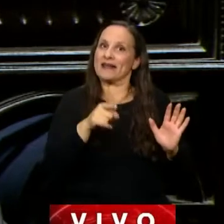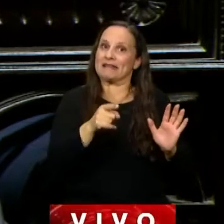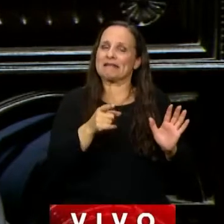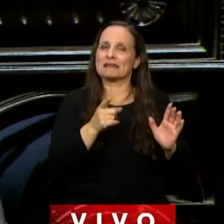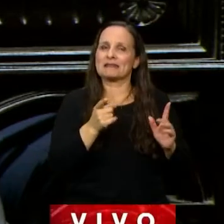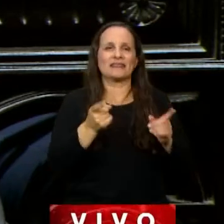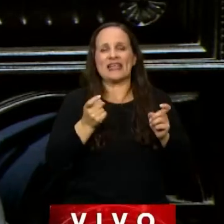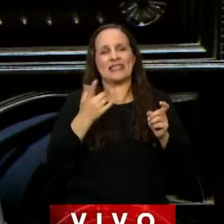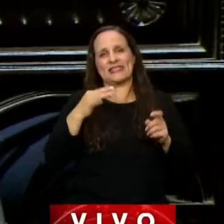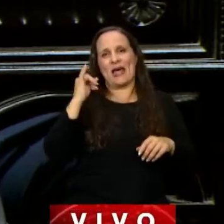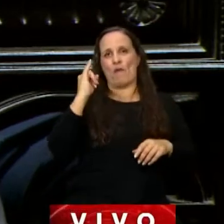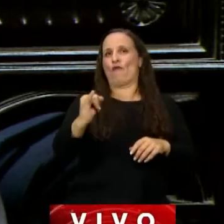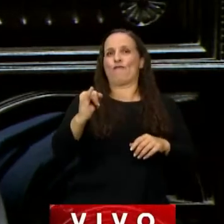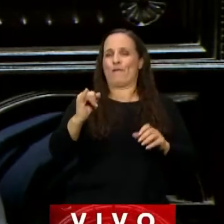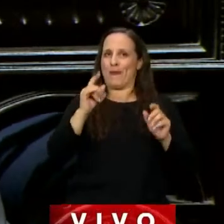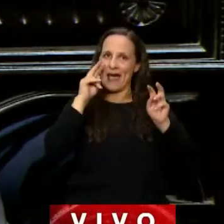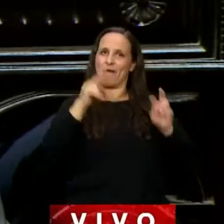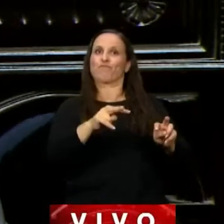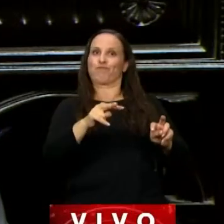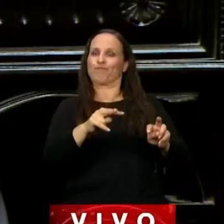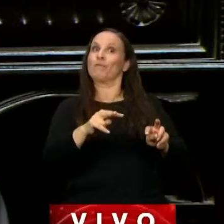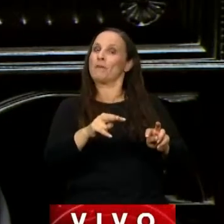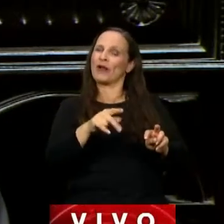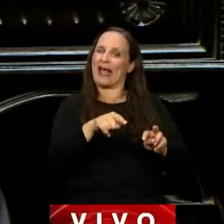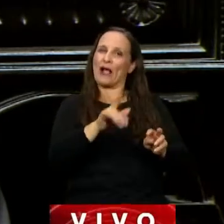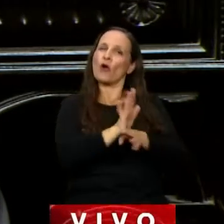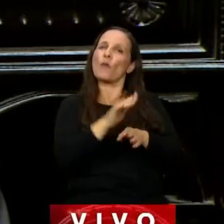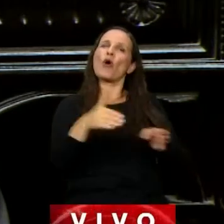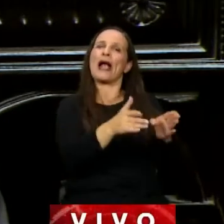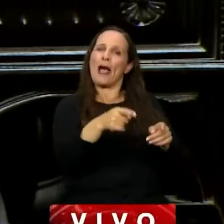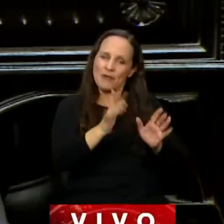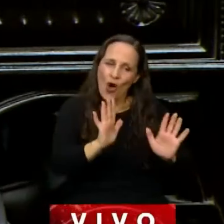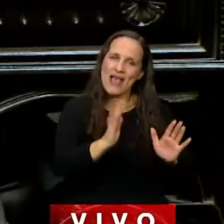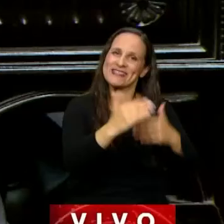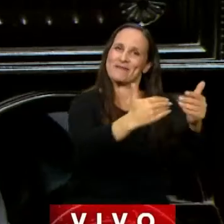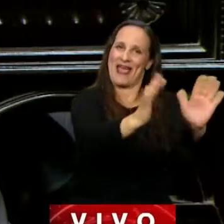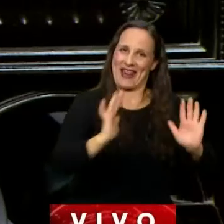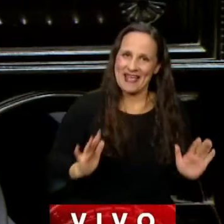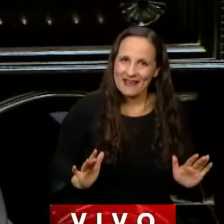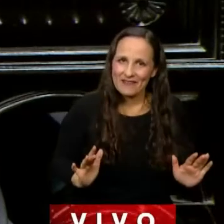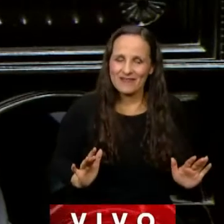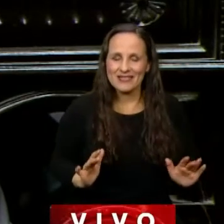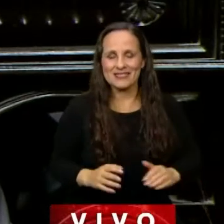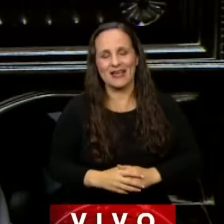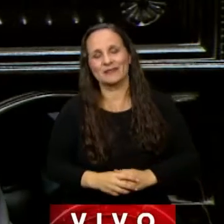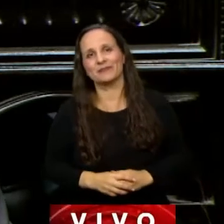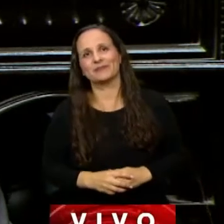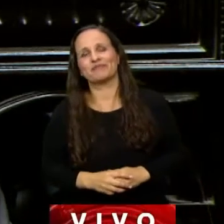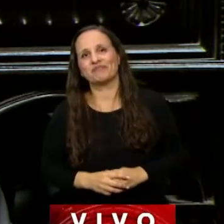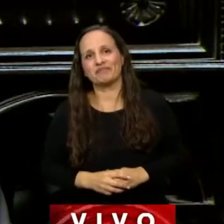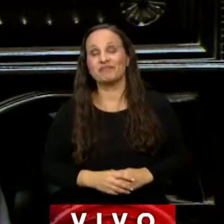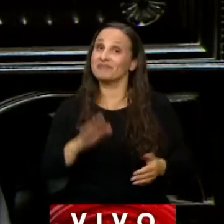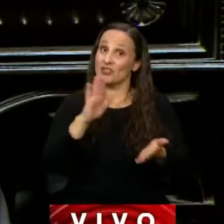necesarias de destacar porque marcan que es por aquí, que es en esta dirección. En la proyección de